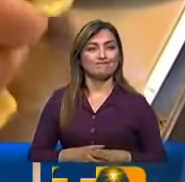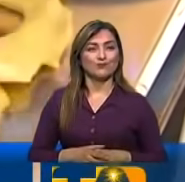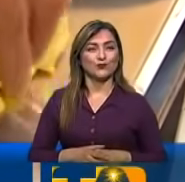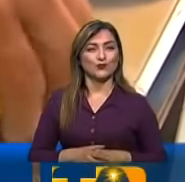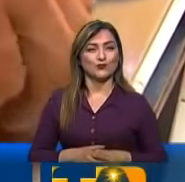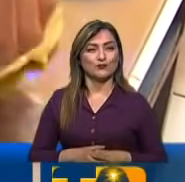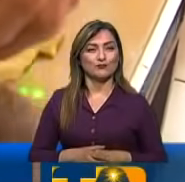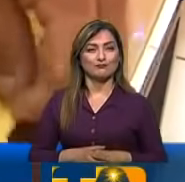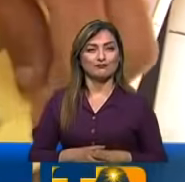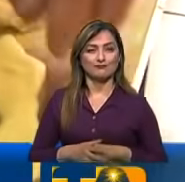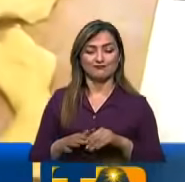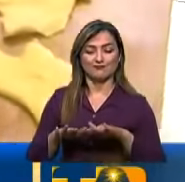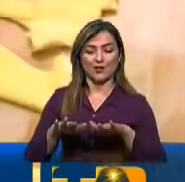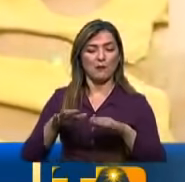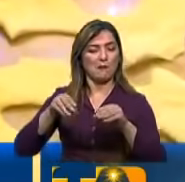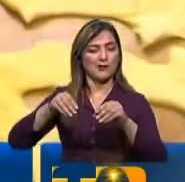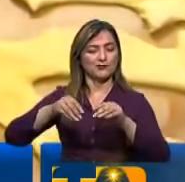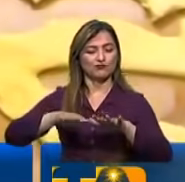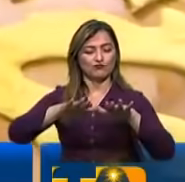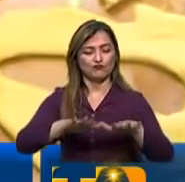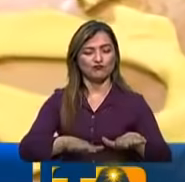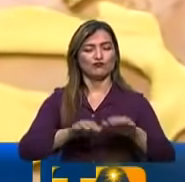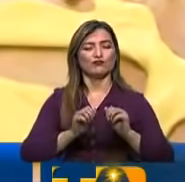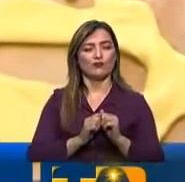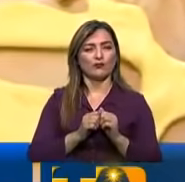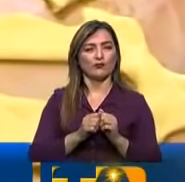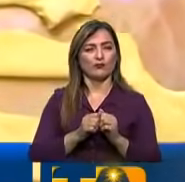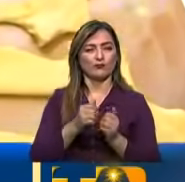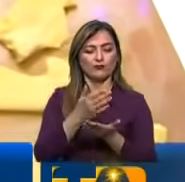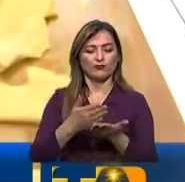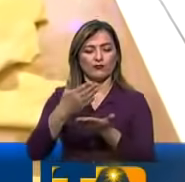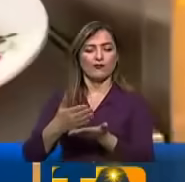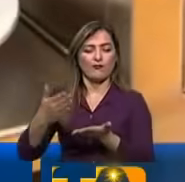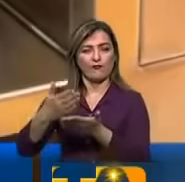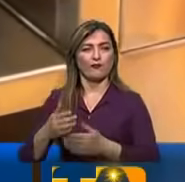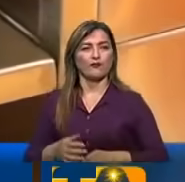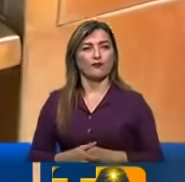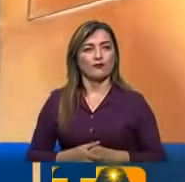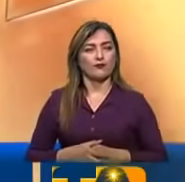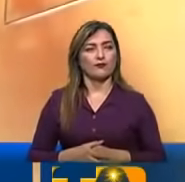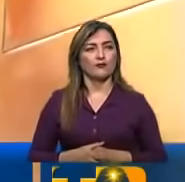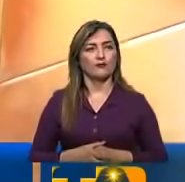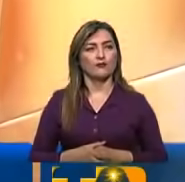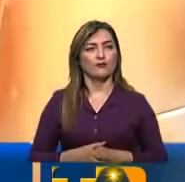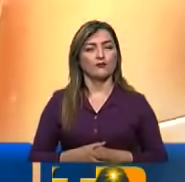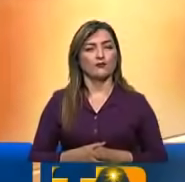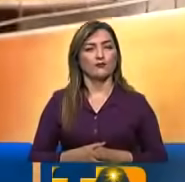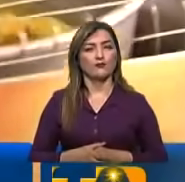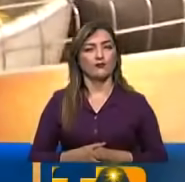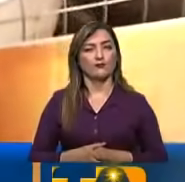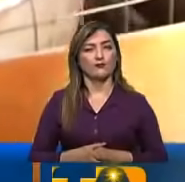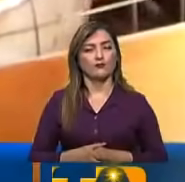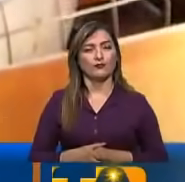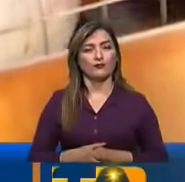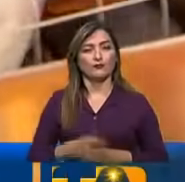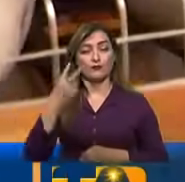repose, se coge, se divide, se hace la porción y se le manda el aceite. Y listo, vamos, aquí ya están saliendo,